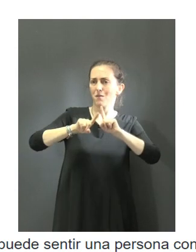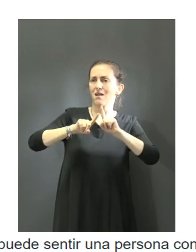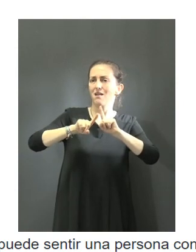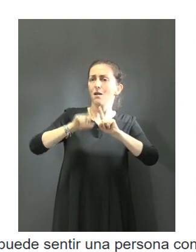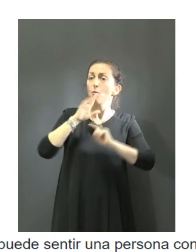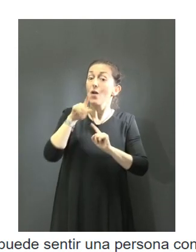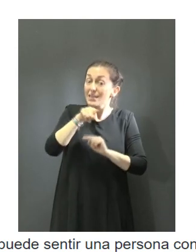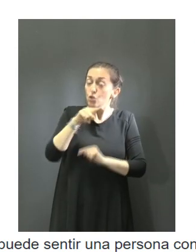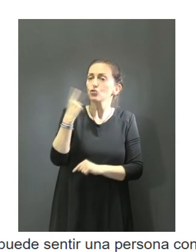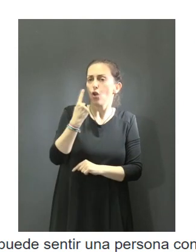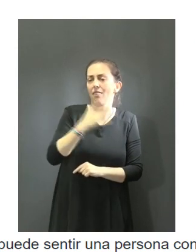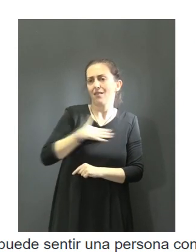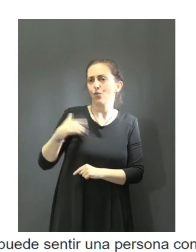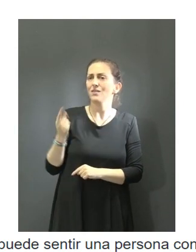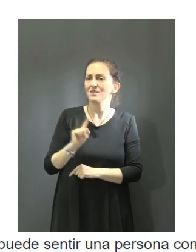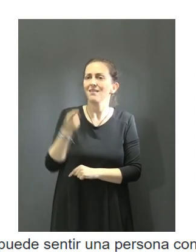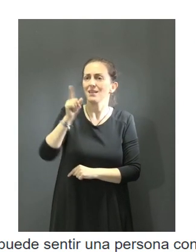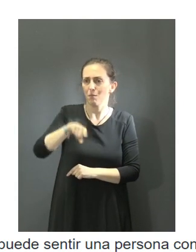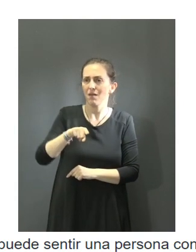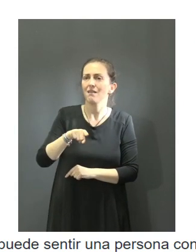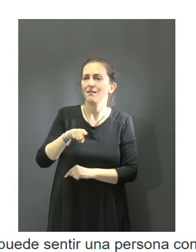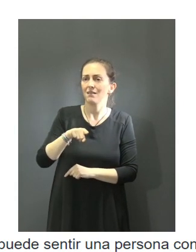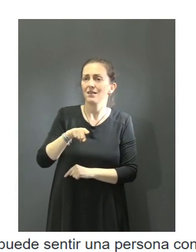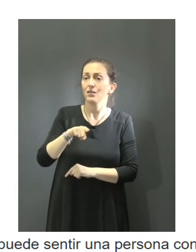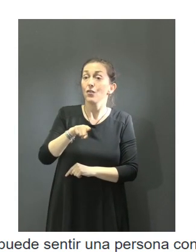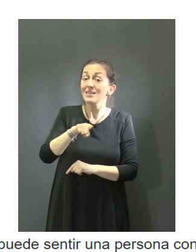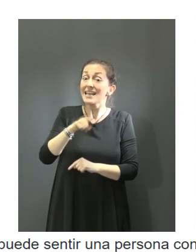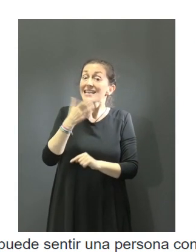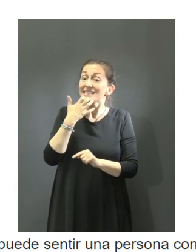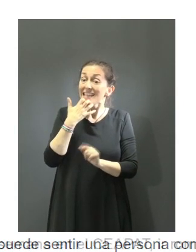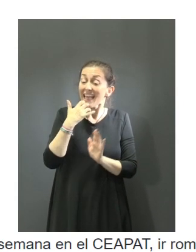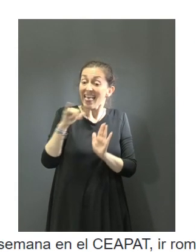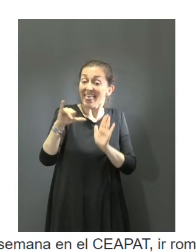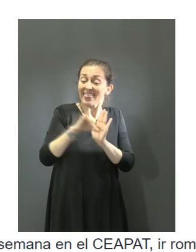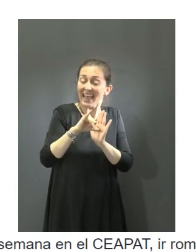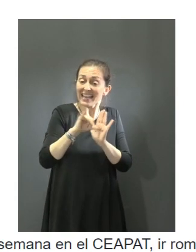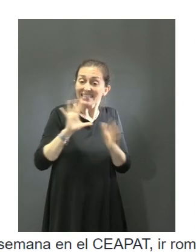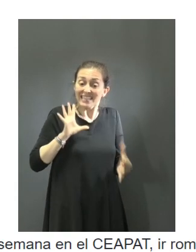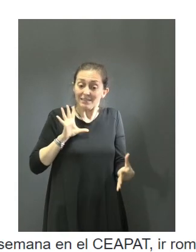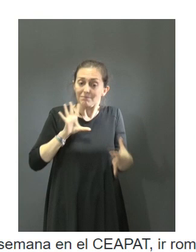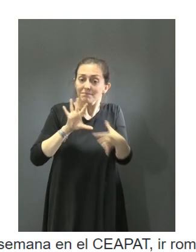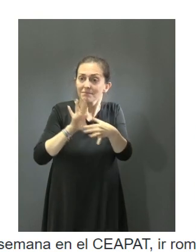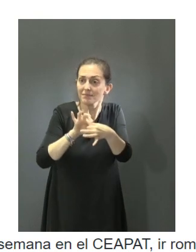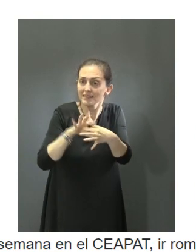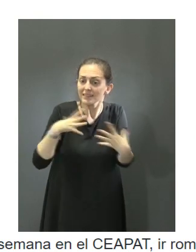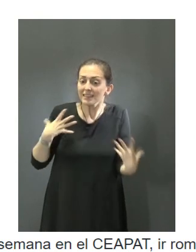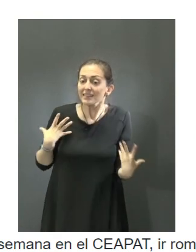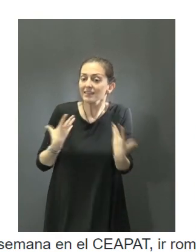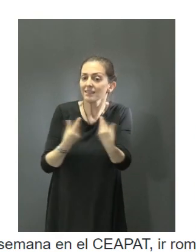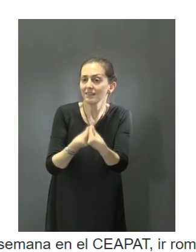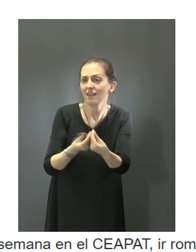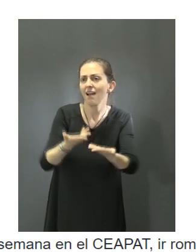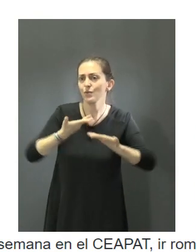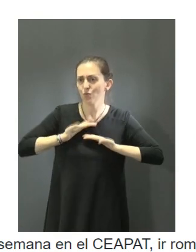la soledad no deseada también, y todo lo que sea ir acercándonos a esas realidades va a